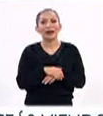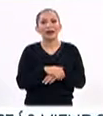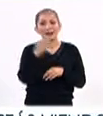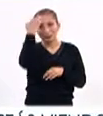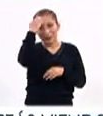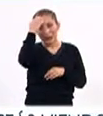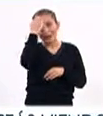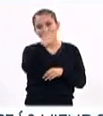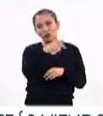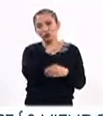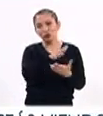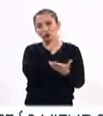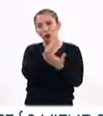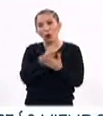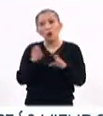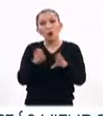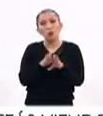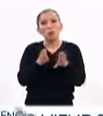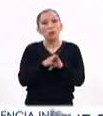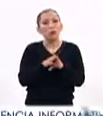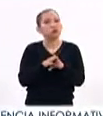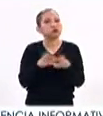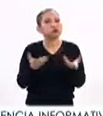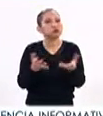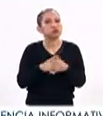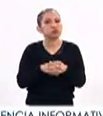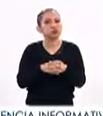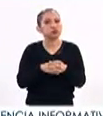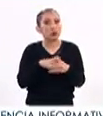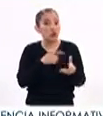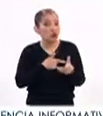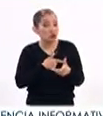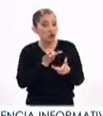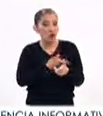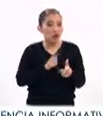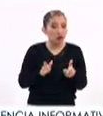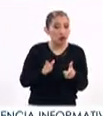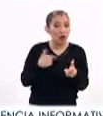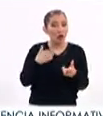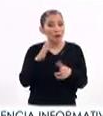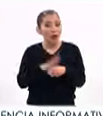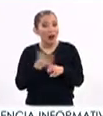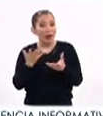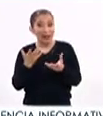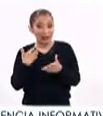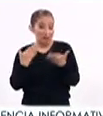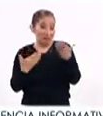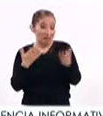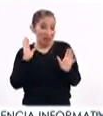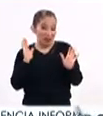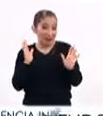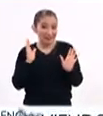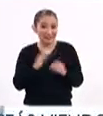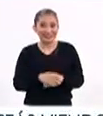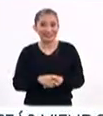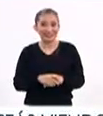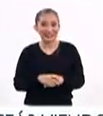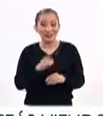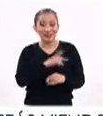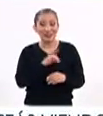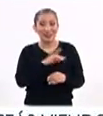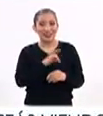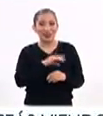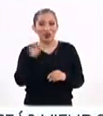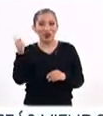esta experiencia que tuviste, cómo fue, si te gustó, si no te gustó, si tuviste problemas, porque luego ese es otro tema, ¿eh? El